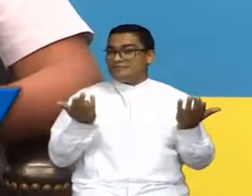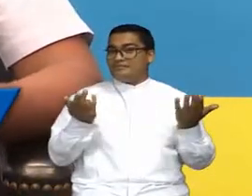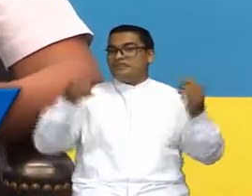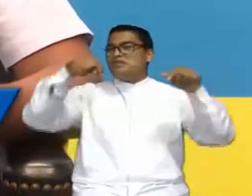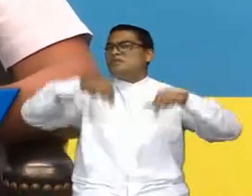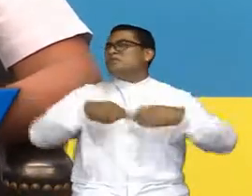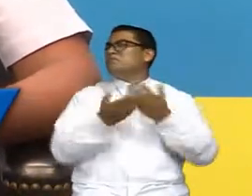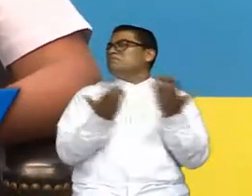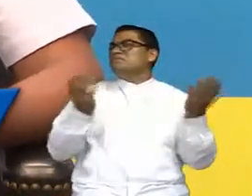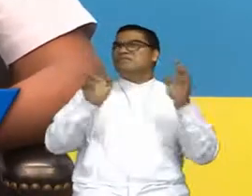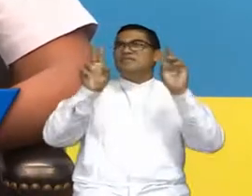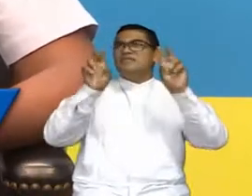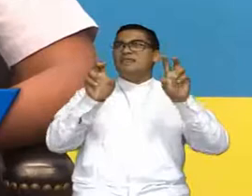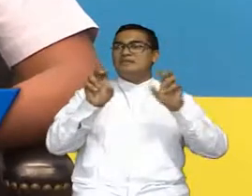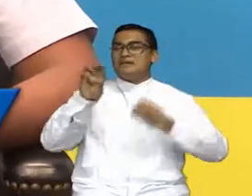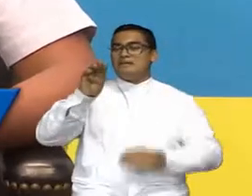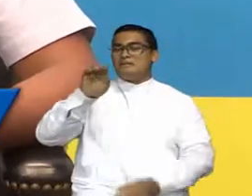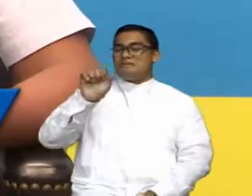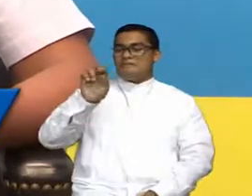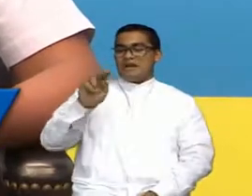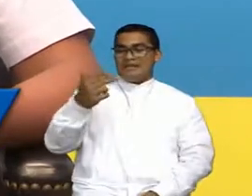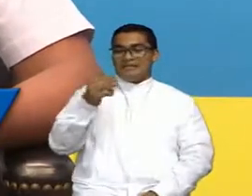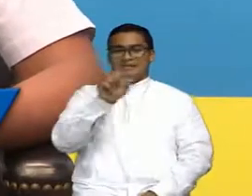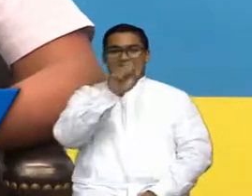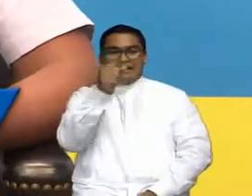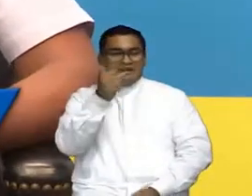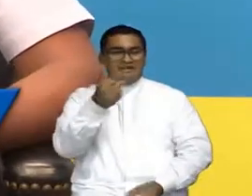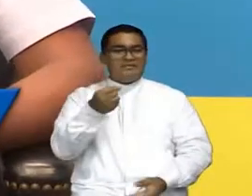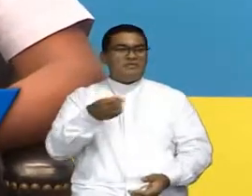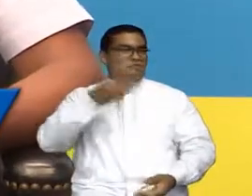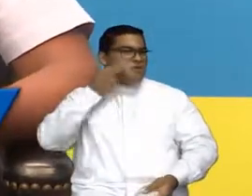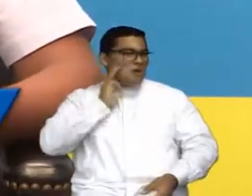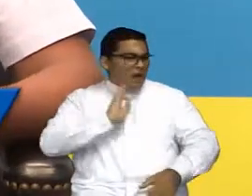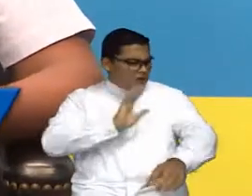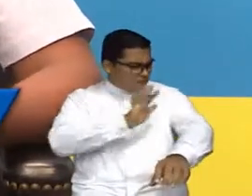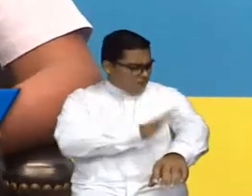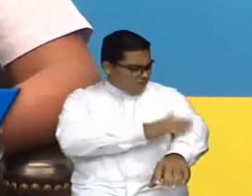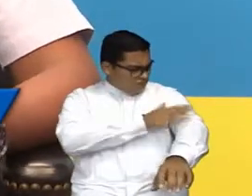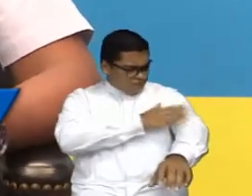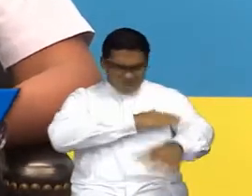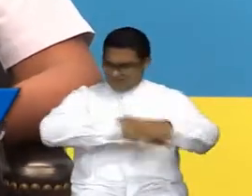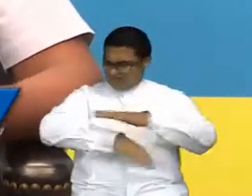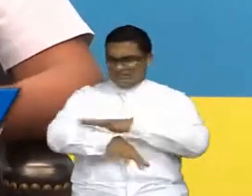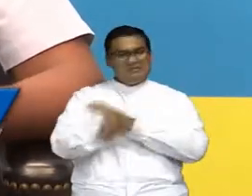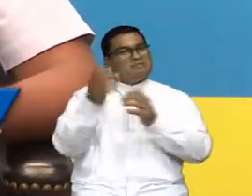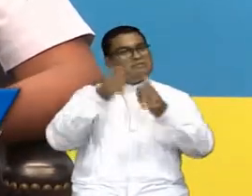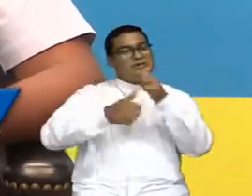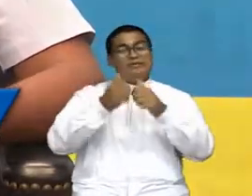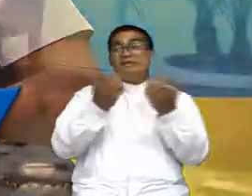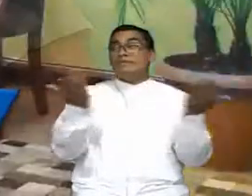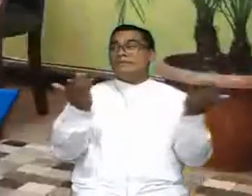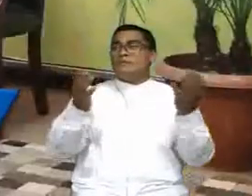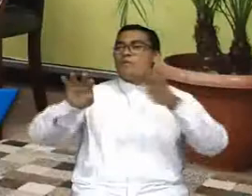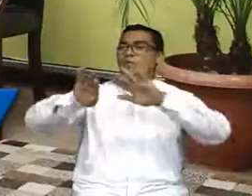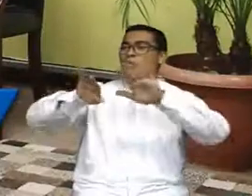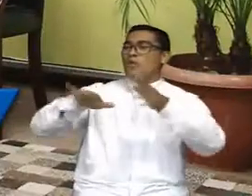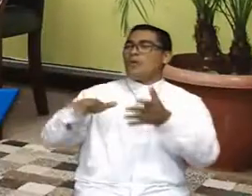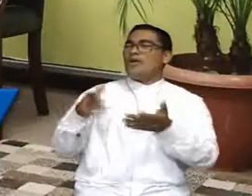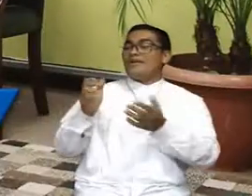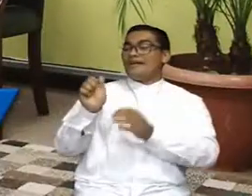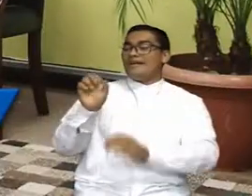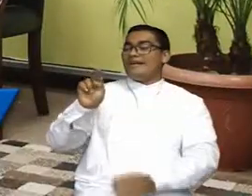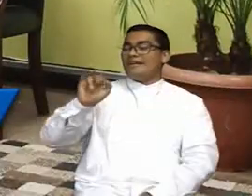tema sobre las manchas y los moretones en la piel. Tenemos como invitada a la doctora Anielka Real, quien es